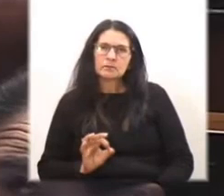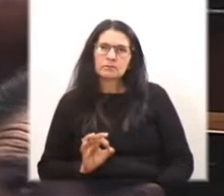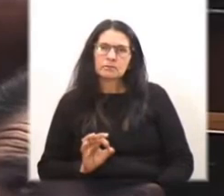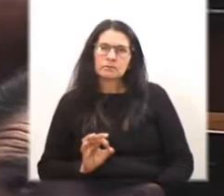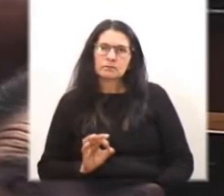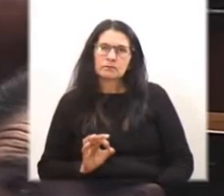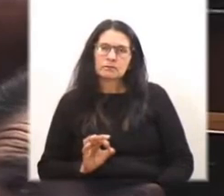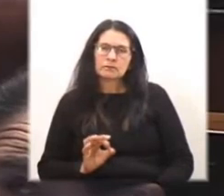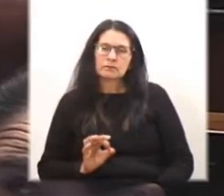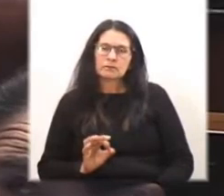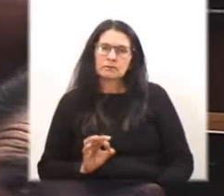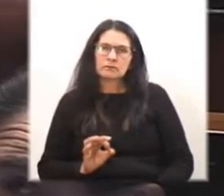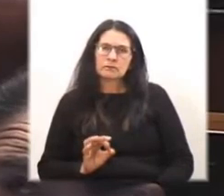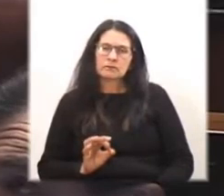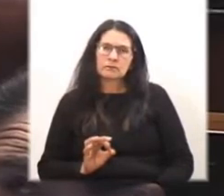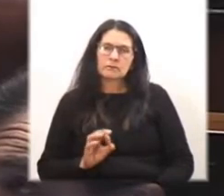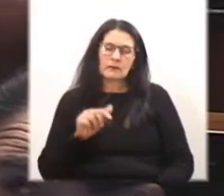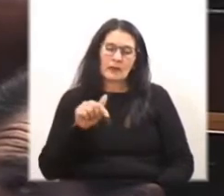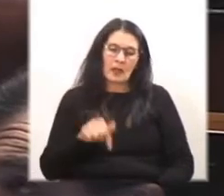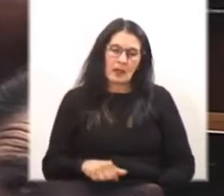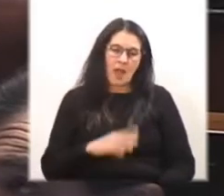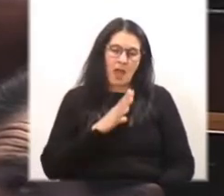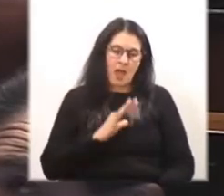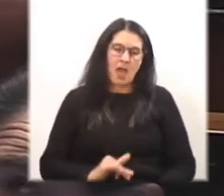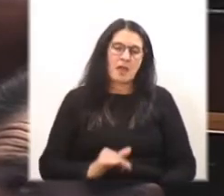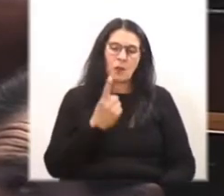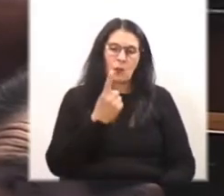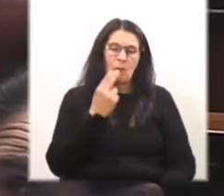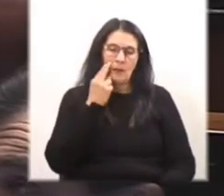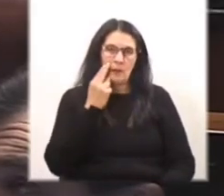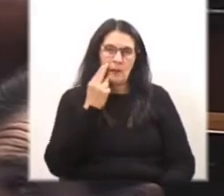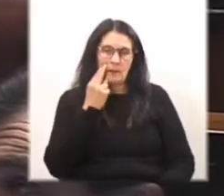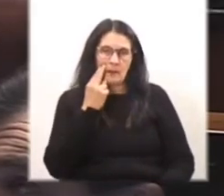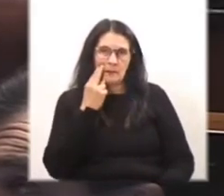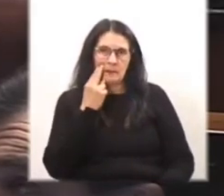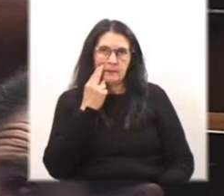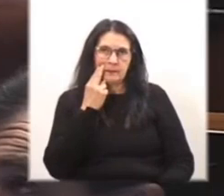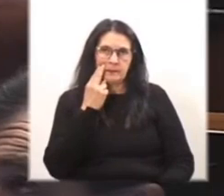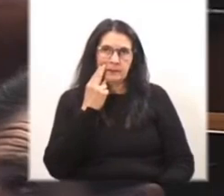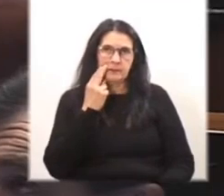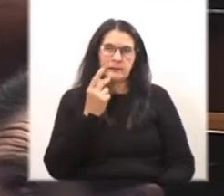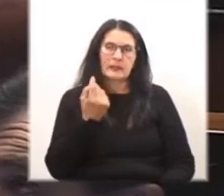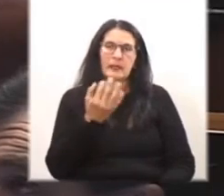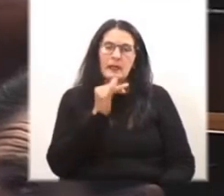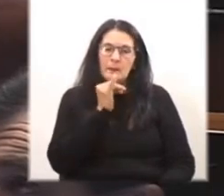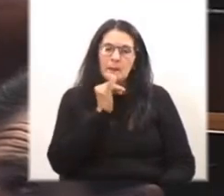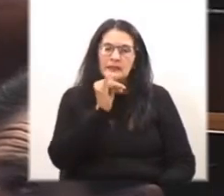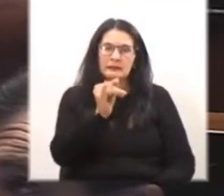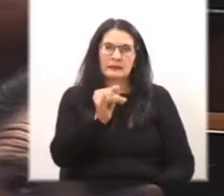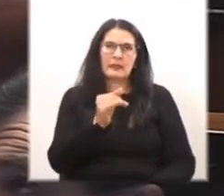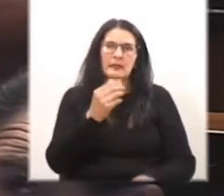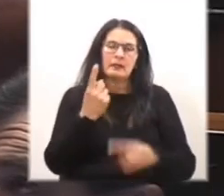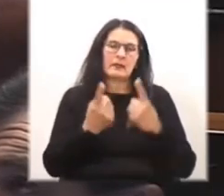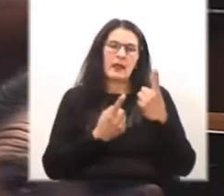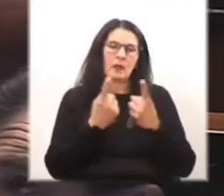que acá también hay un problema en el mensaje que algunos altos dirigentes